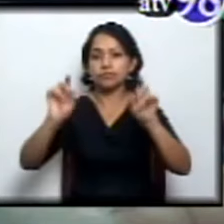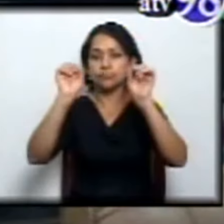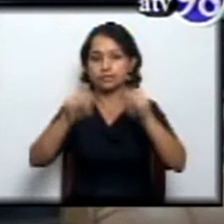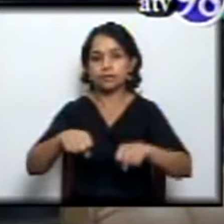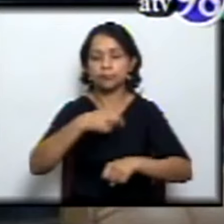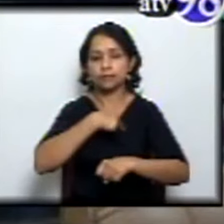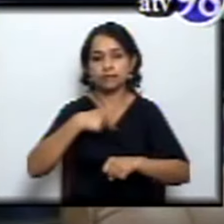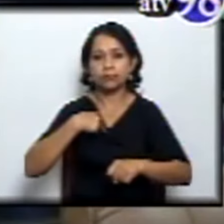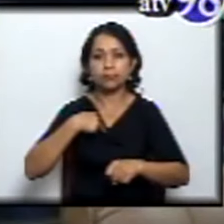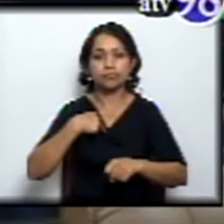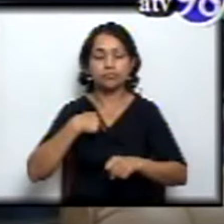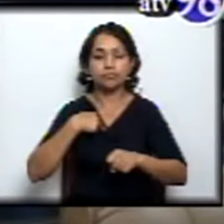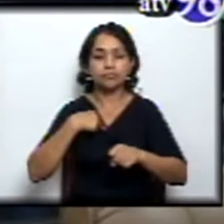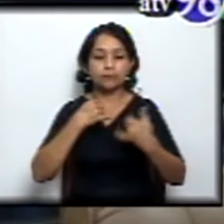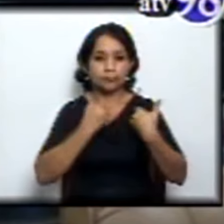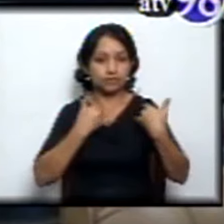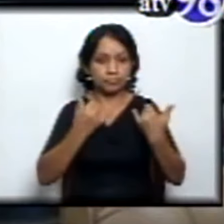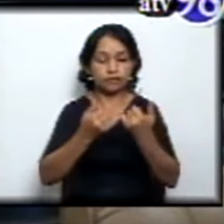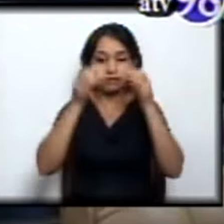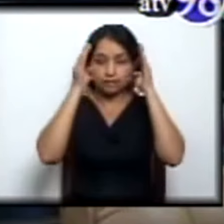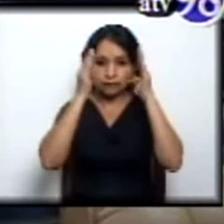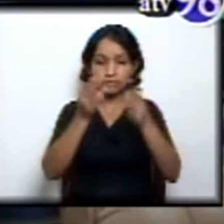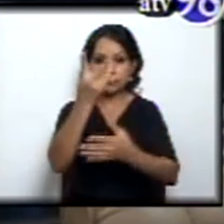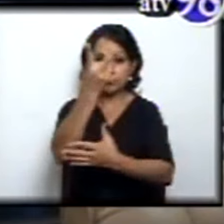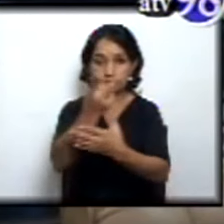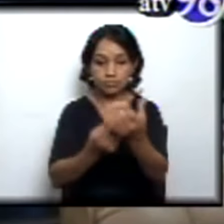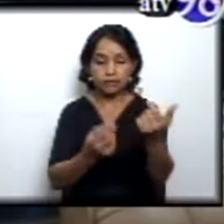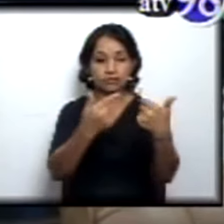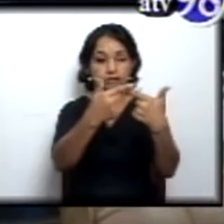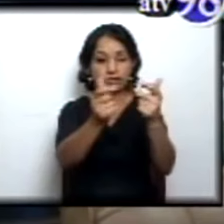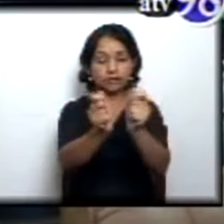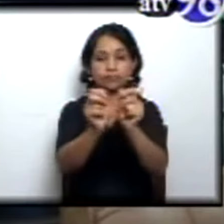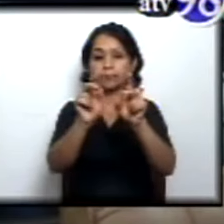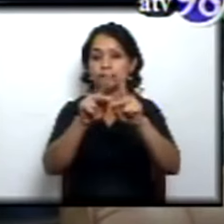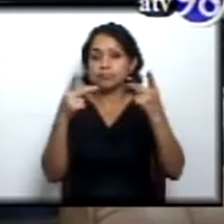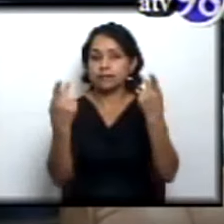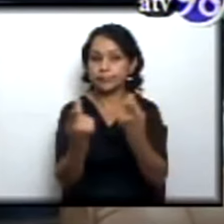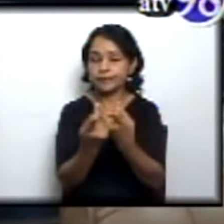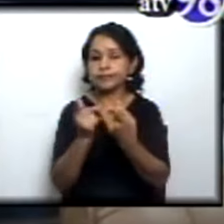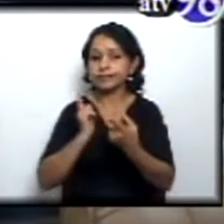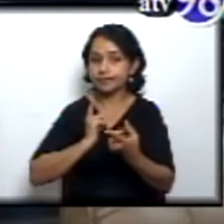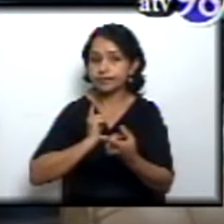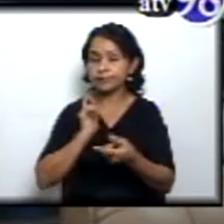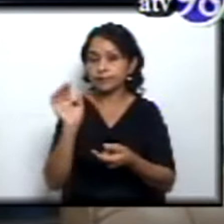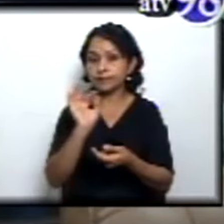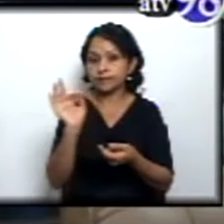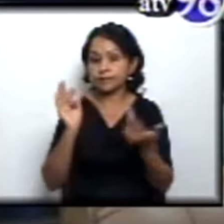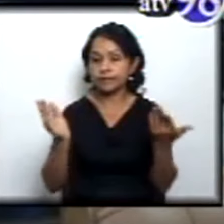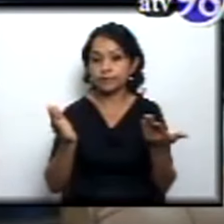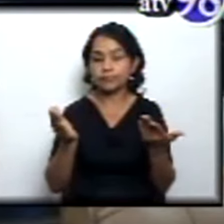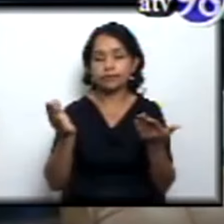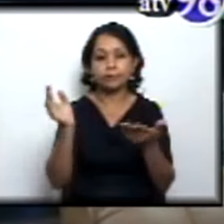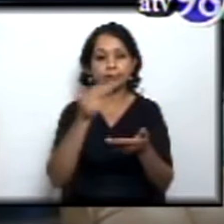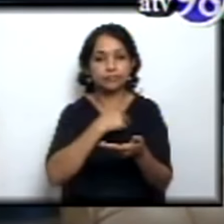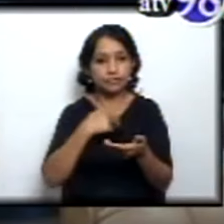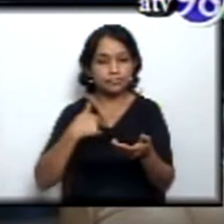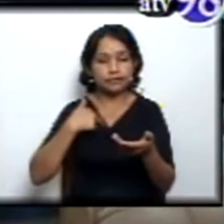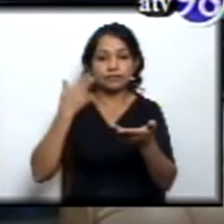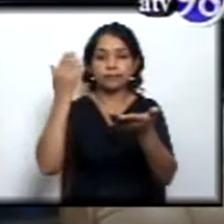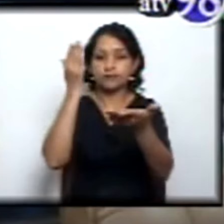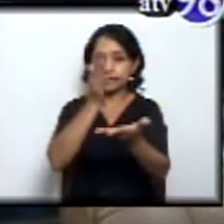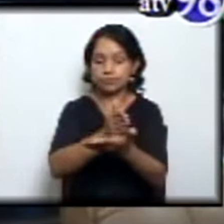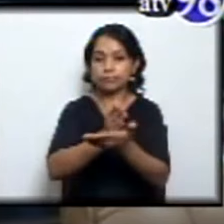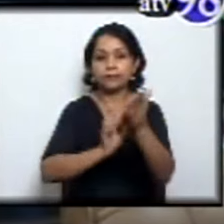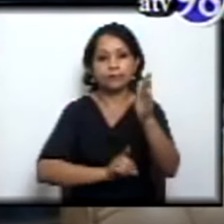puede otorgar a una instancia para atender estos dos sectores poblacionales que van a contar con un mecanismo para formular,